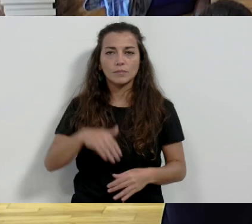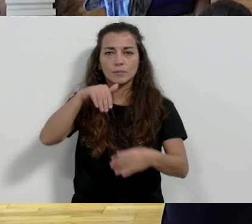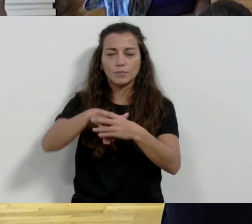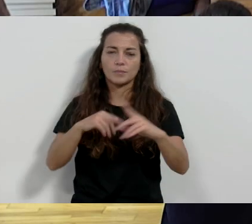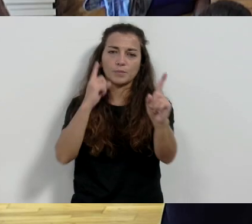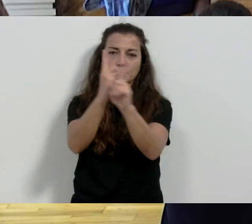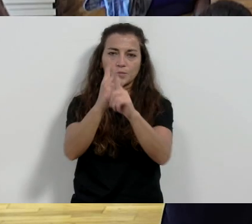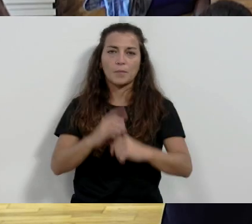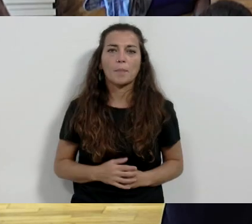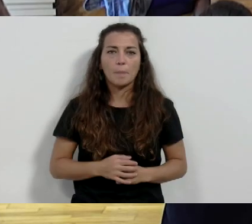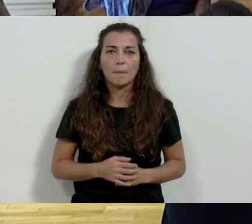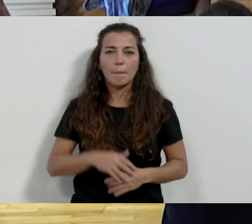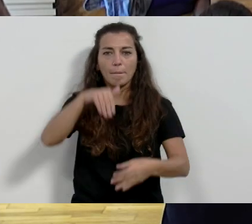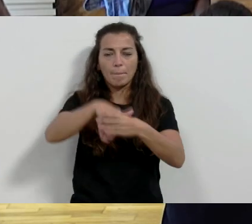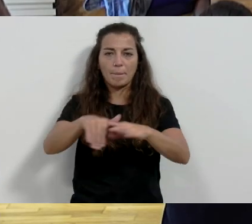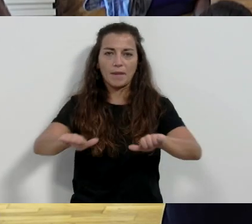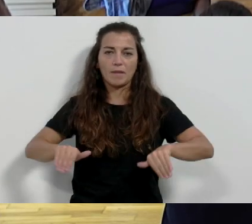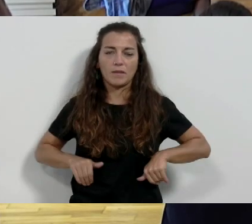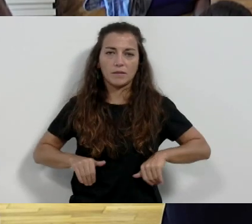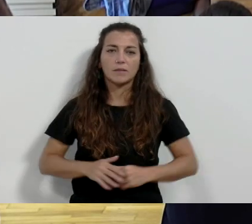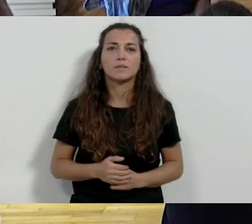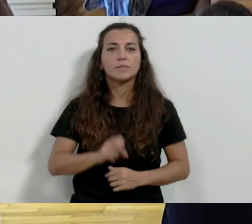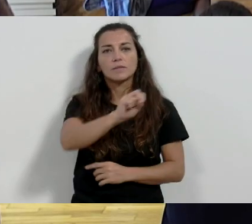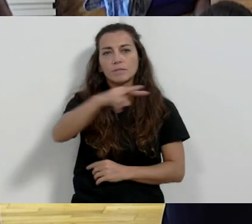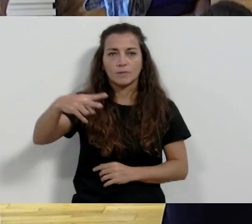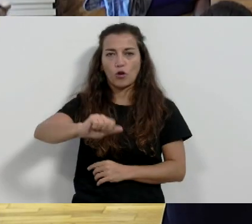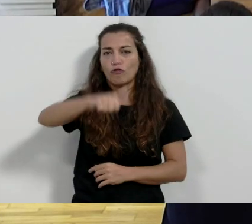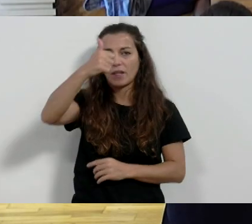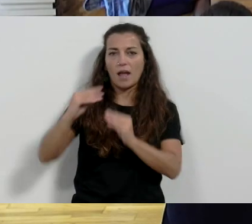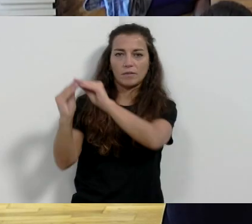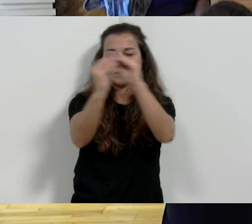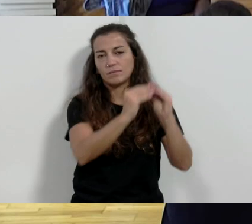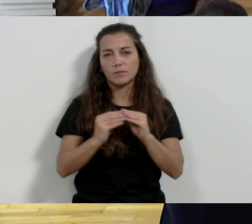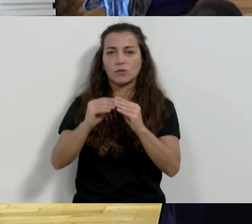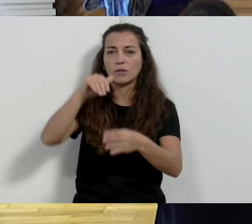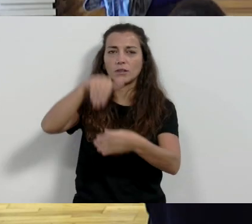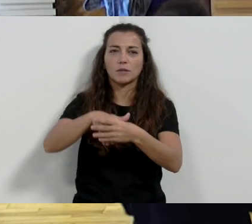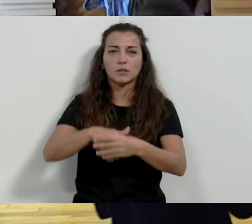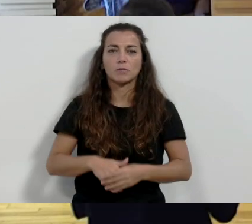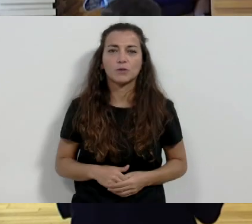¿Votos en contra? ¿Abstenciones? Pues queda aprobado por unanimidad.